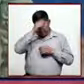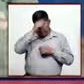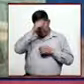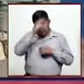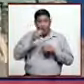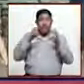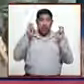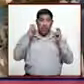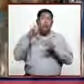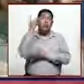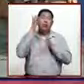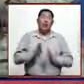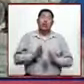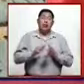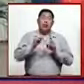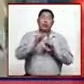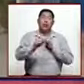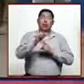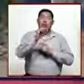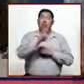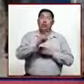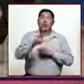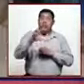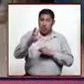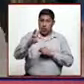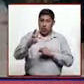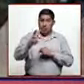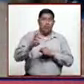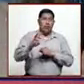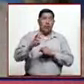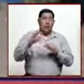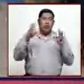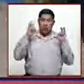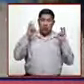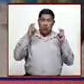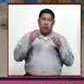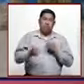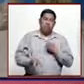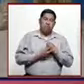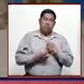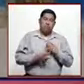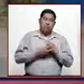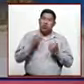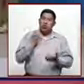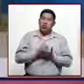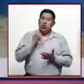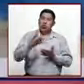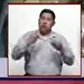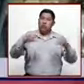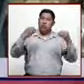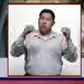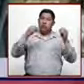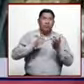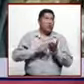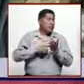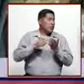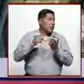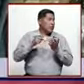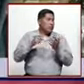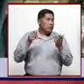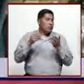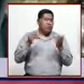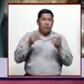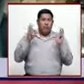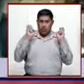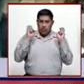Penal Boliviano, en el artículo 226 bis, por el almacenamiento, compra y comercialización en este ilegal,